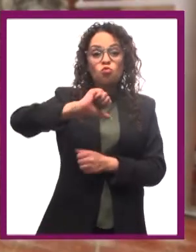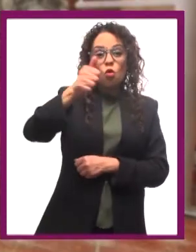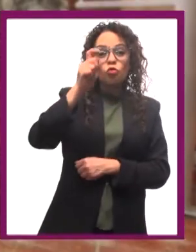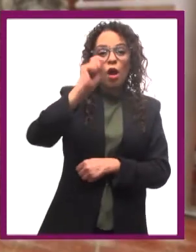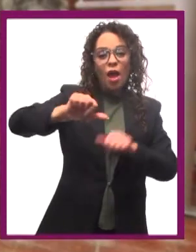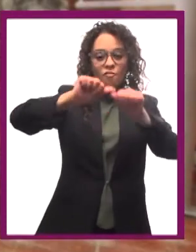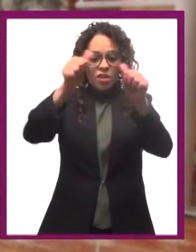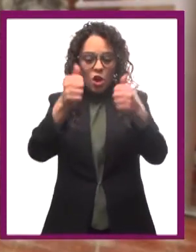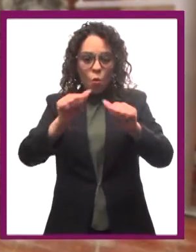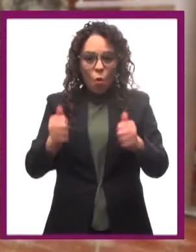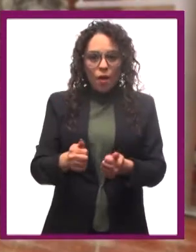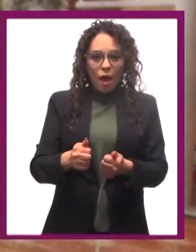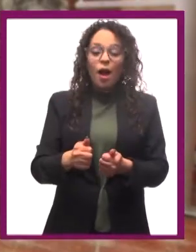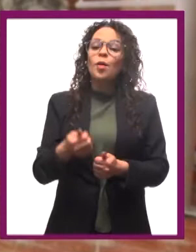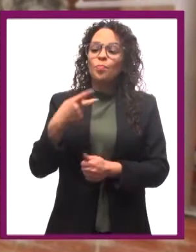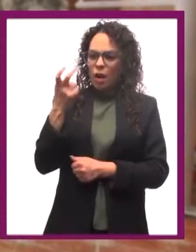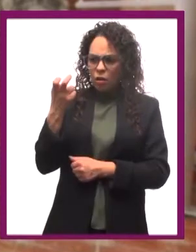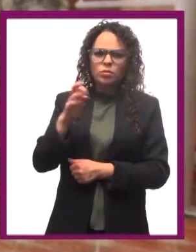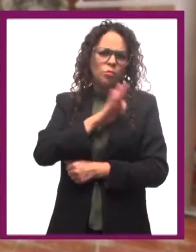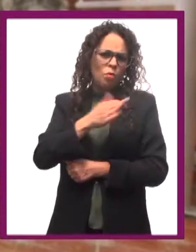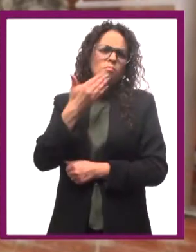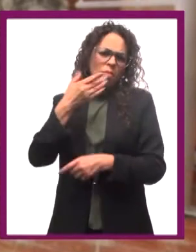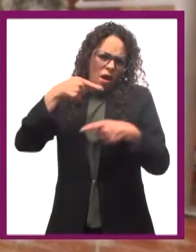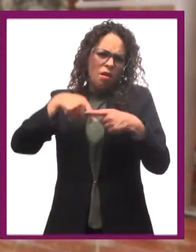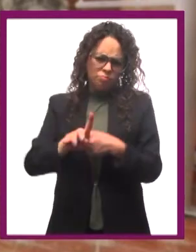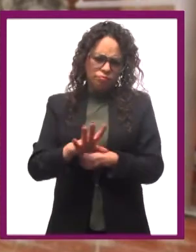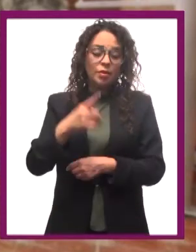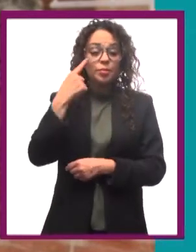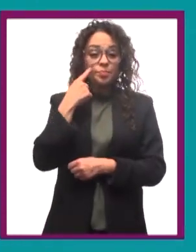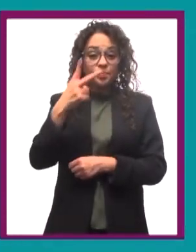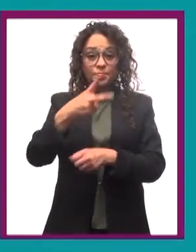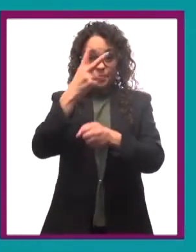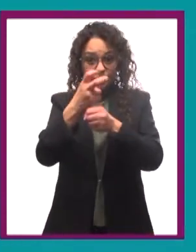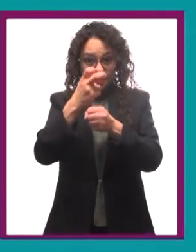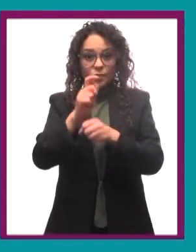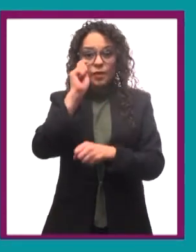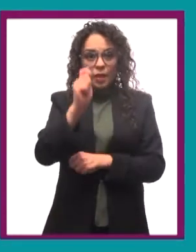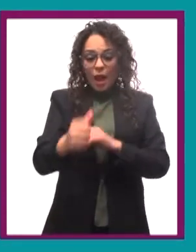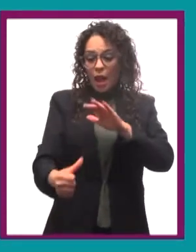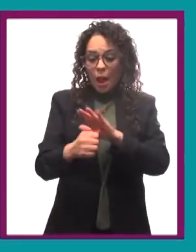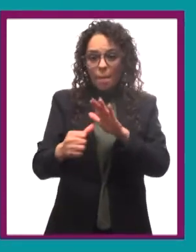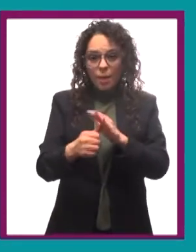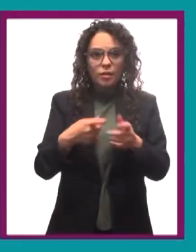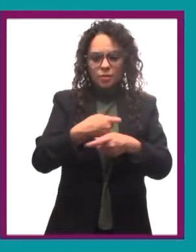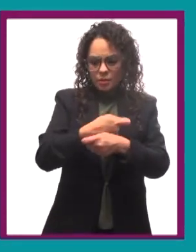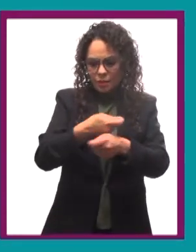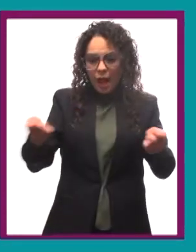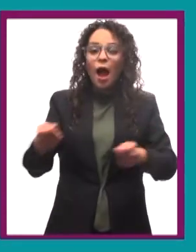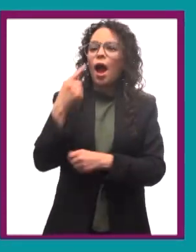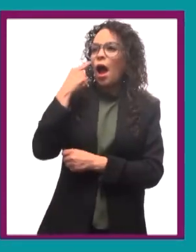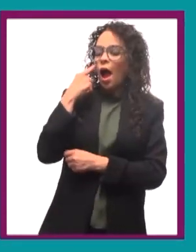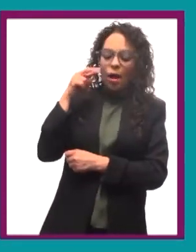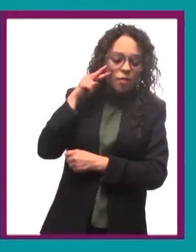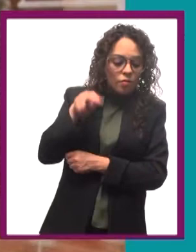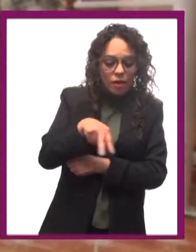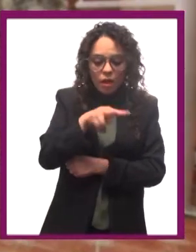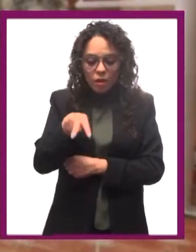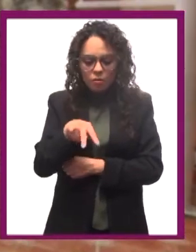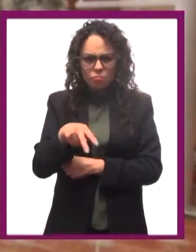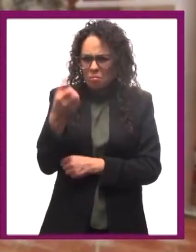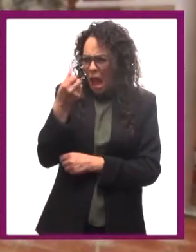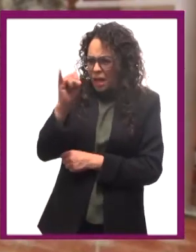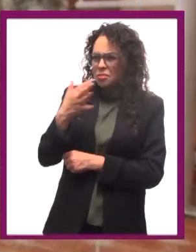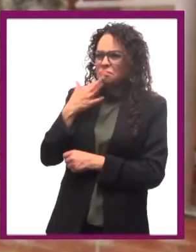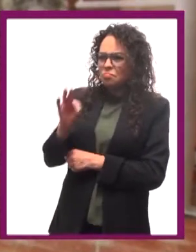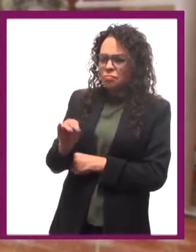otras figuras, también se puede, pero estas son un muy buen comienzo. Lo segundo que podemos hacer es ponerlas sobre una mesa y observar. Ay,